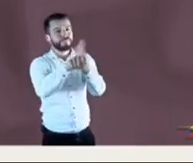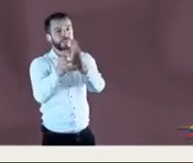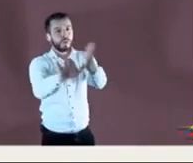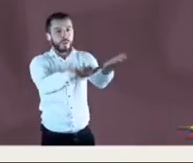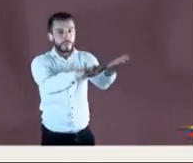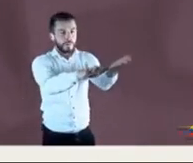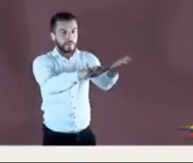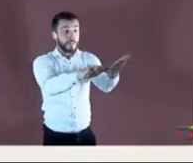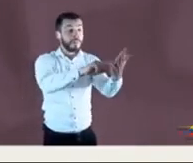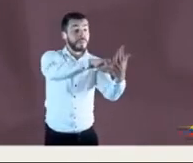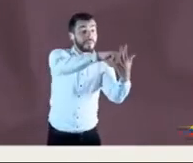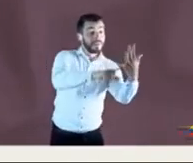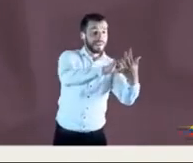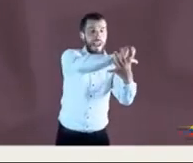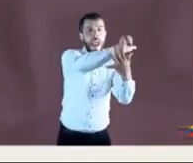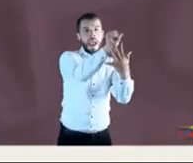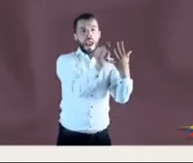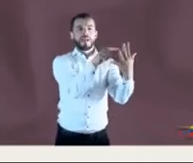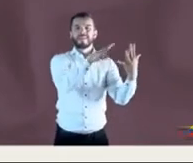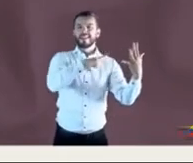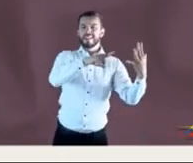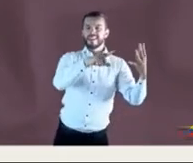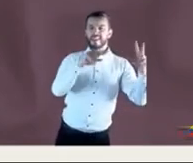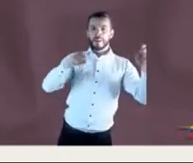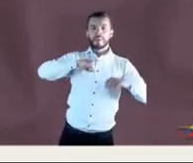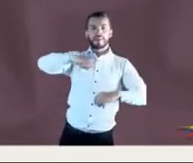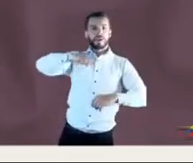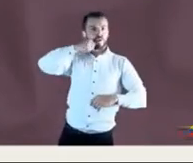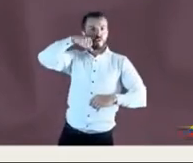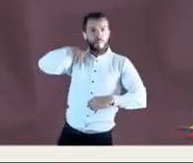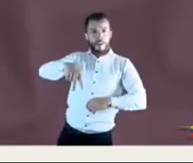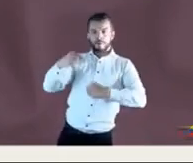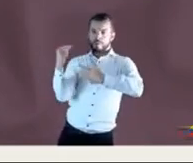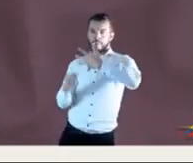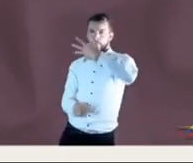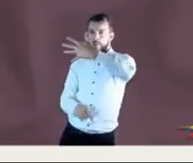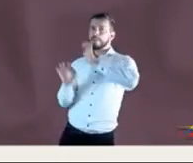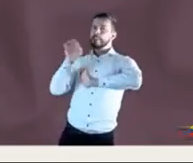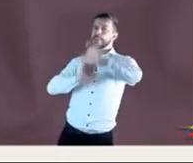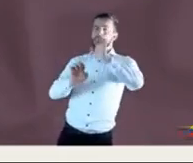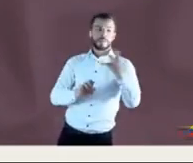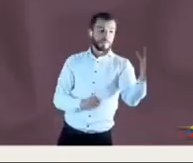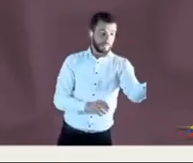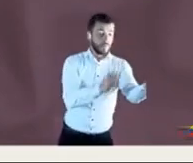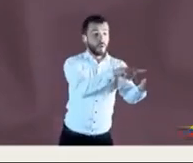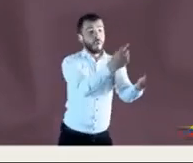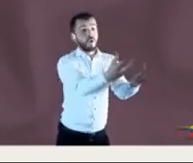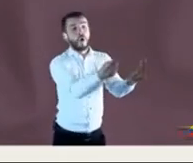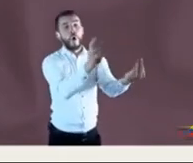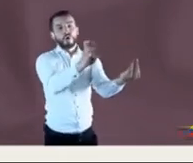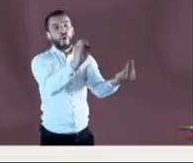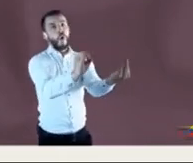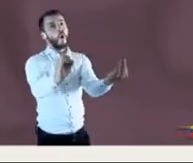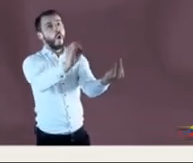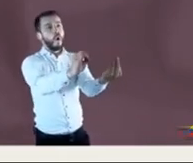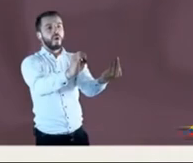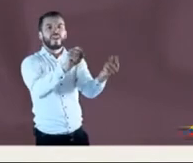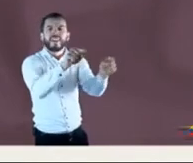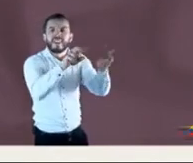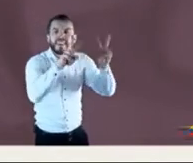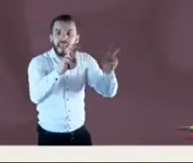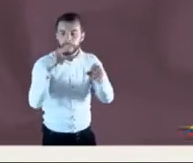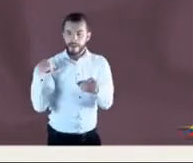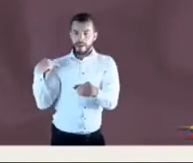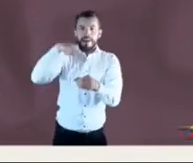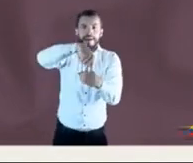mujeres defensoras de derechos humanos y 9 defensores de derechos humanos de pueblos étnicos, 7 indígenas y 2